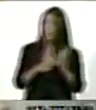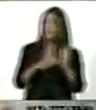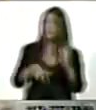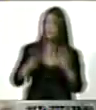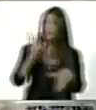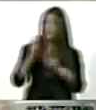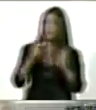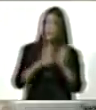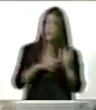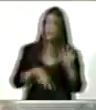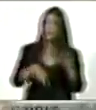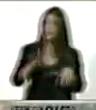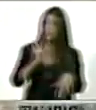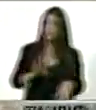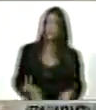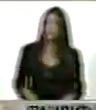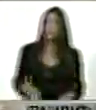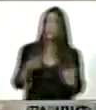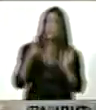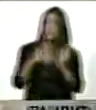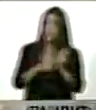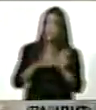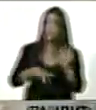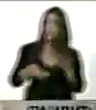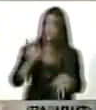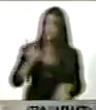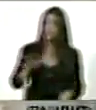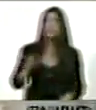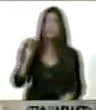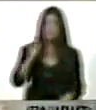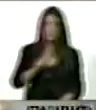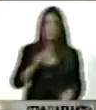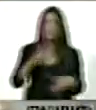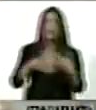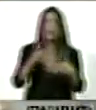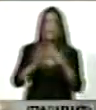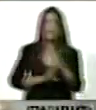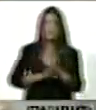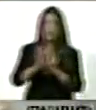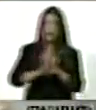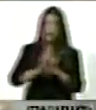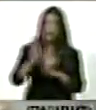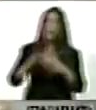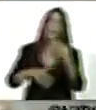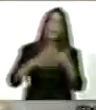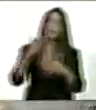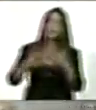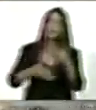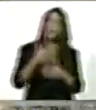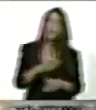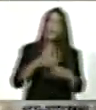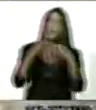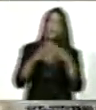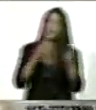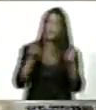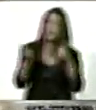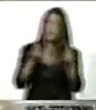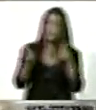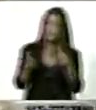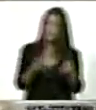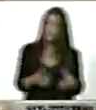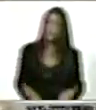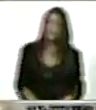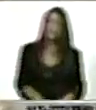2013, 2014 y 2015. Es decir, que sí se ha avanzado. Se ha avanzado en la Comisión de la Economía. Se